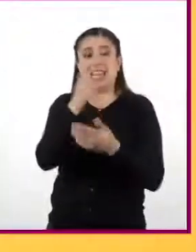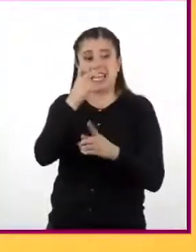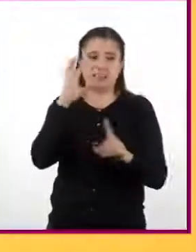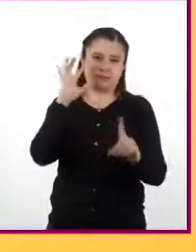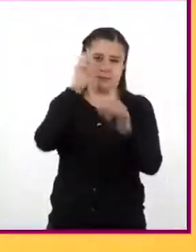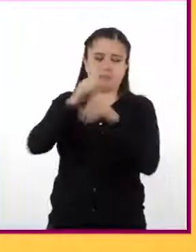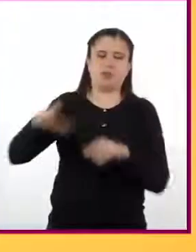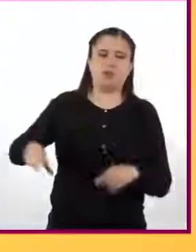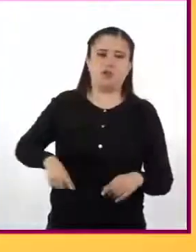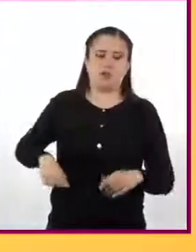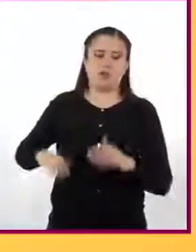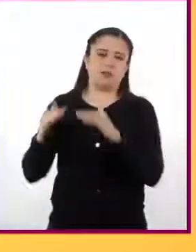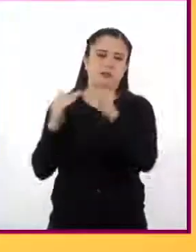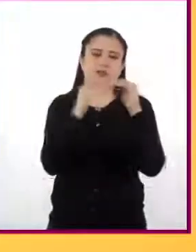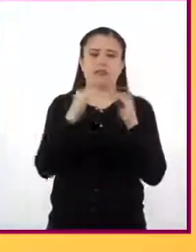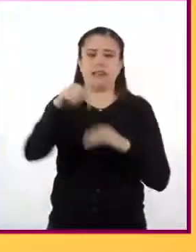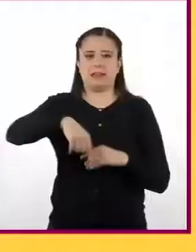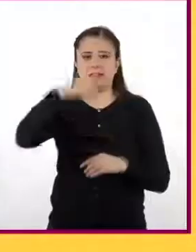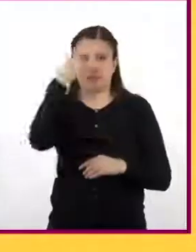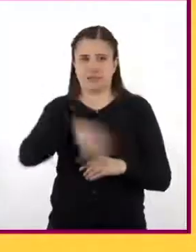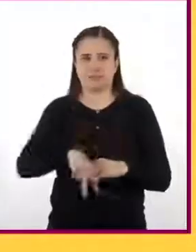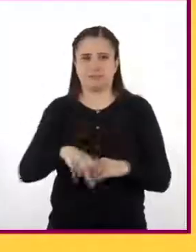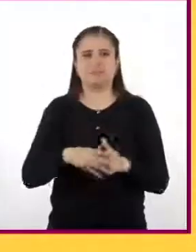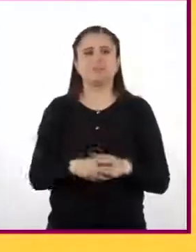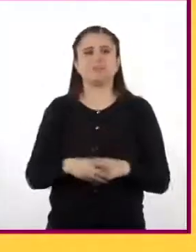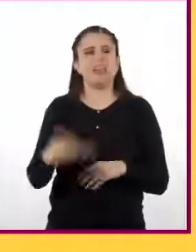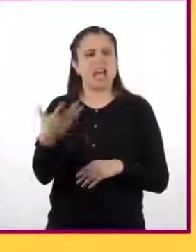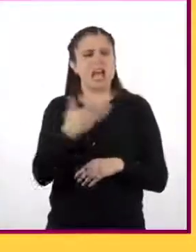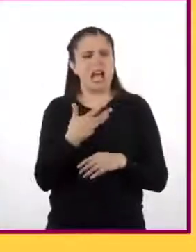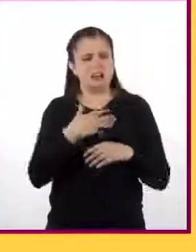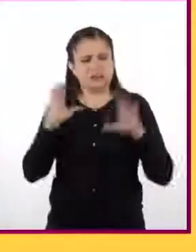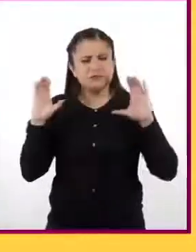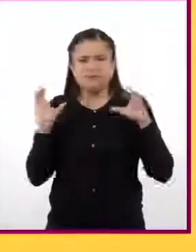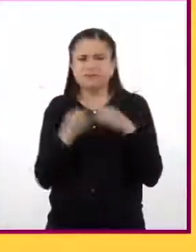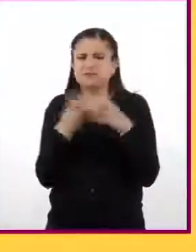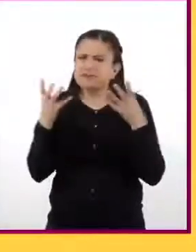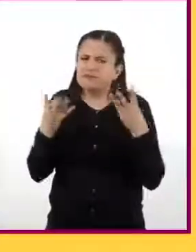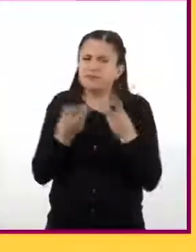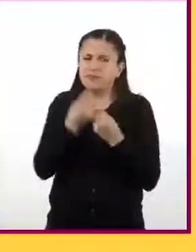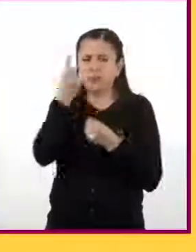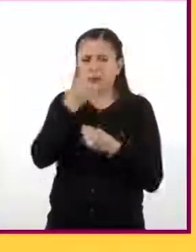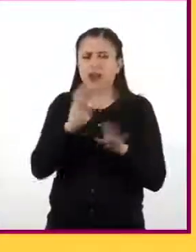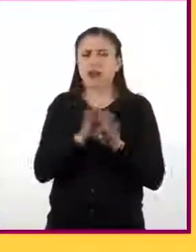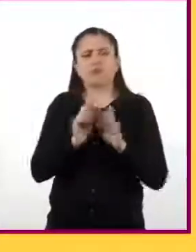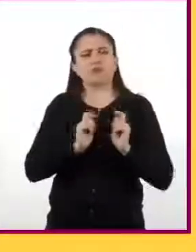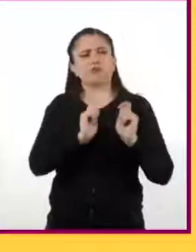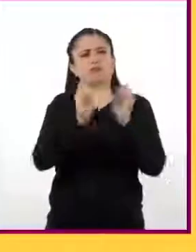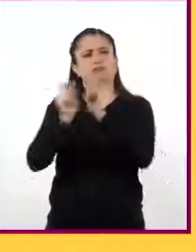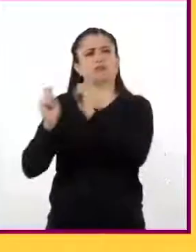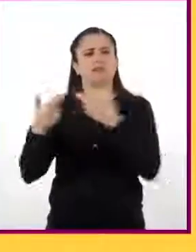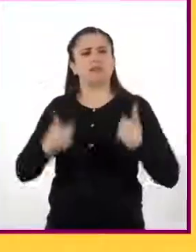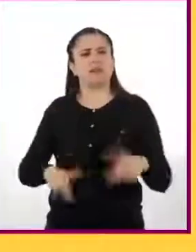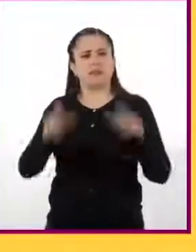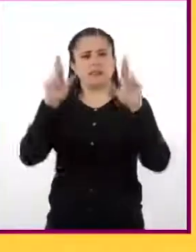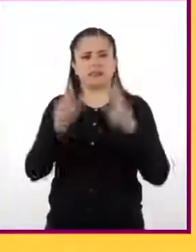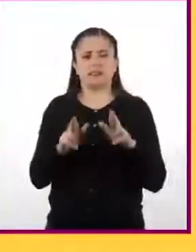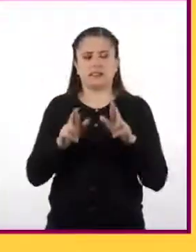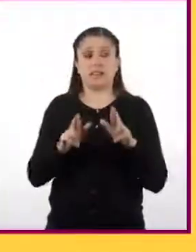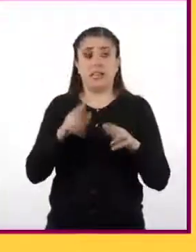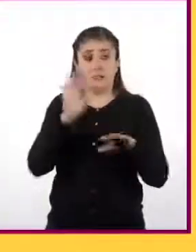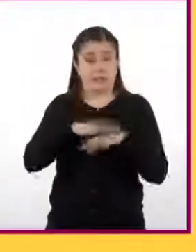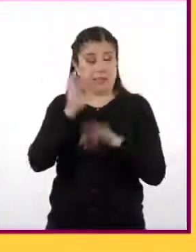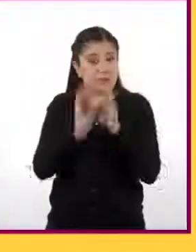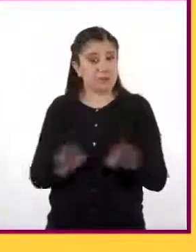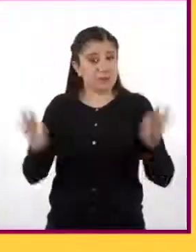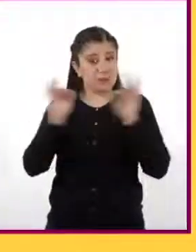del gobierno democrático en México. Existe un conjunto de mecanismos para nombrar representantes. Uno de los más